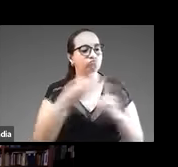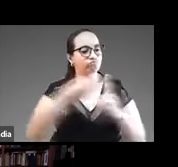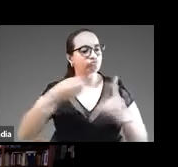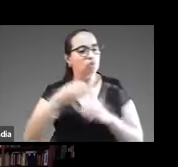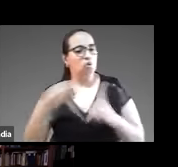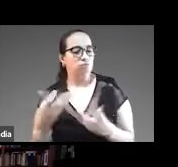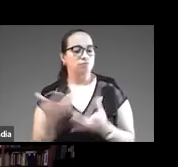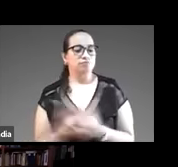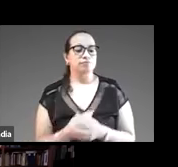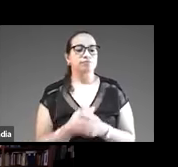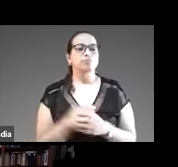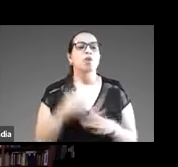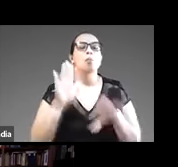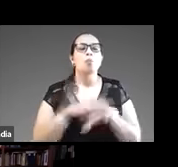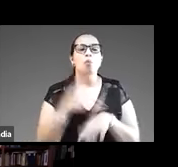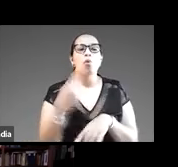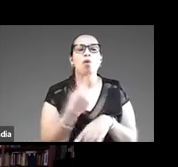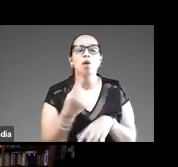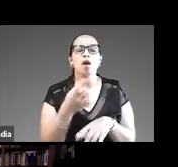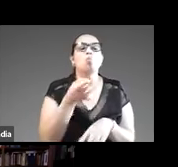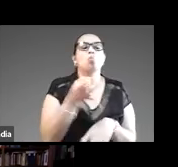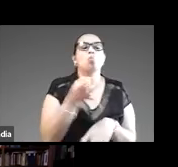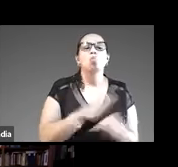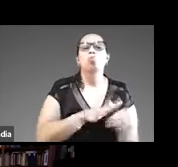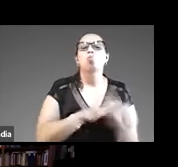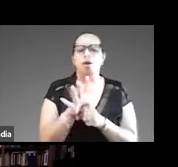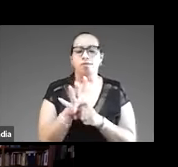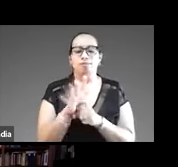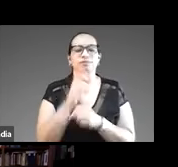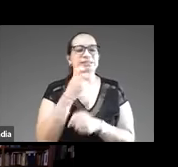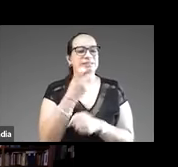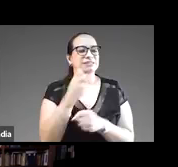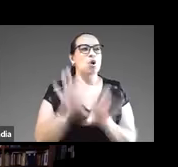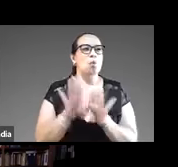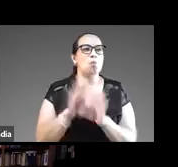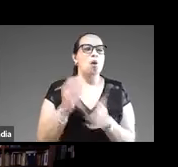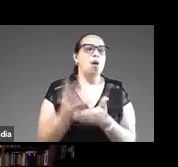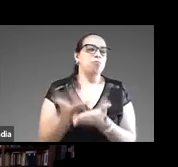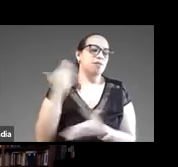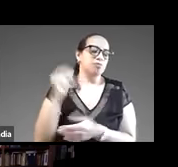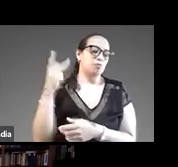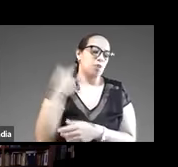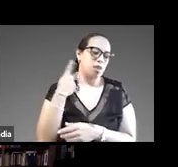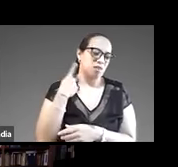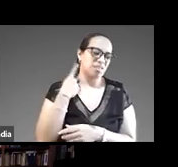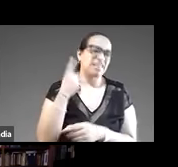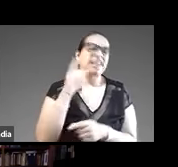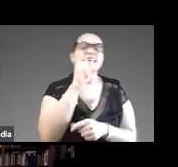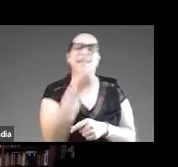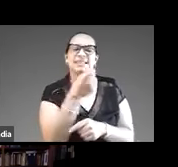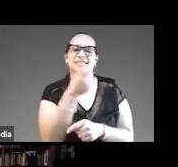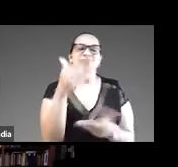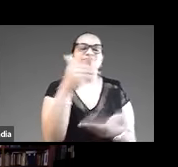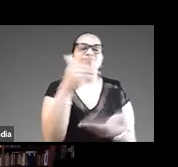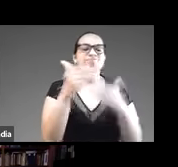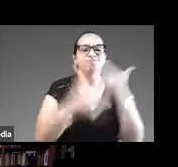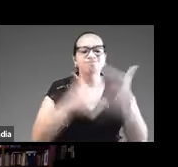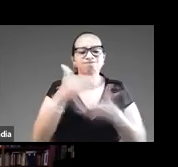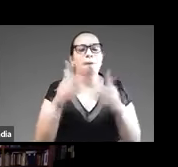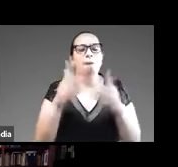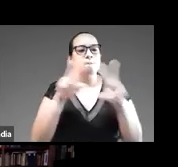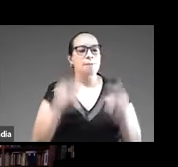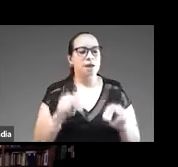porque lo que vence, y esto es un viejo apotegma político, ¿no? Que tiene que ver con construir paz, ¿sí?